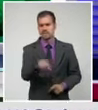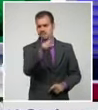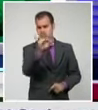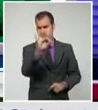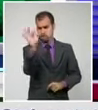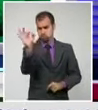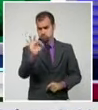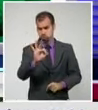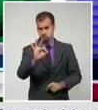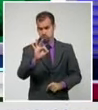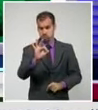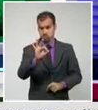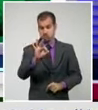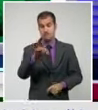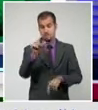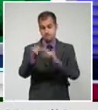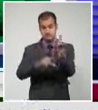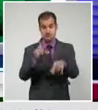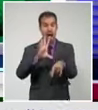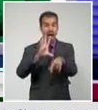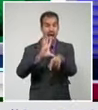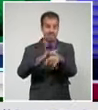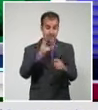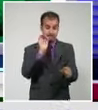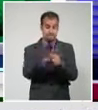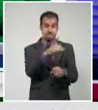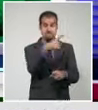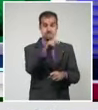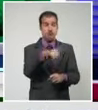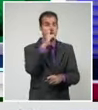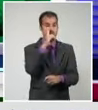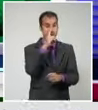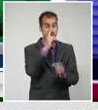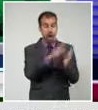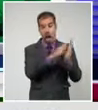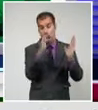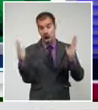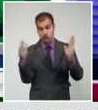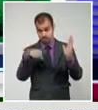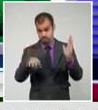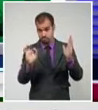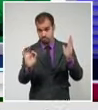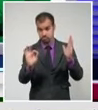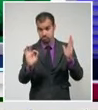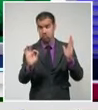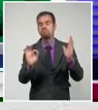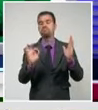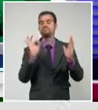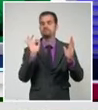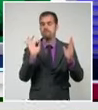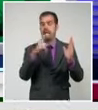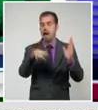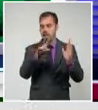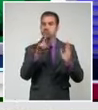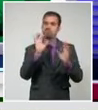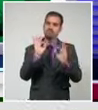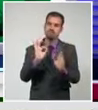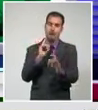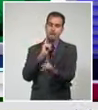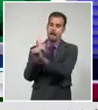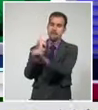en Cuba del 1 de noviembre a la fecha han tenido relación con